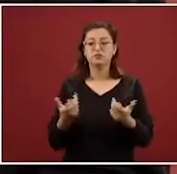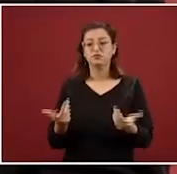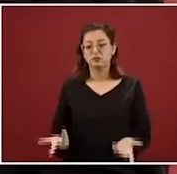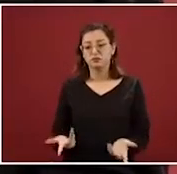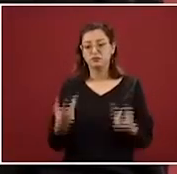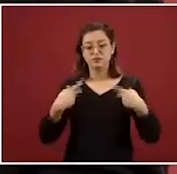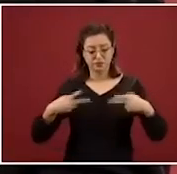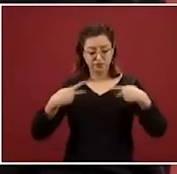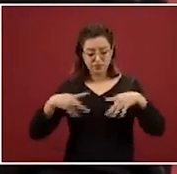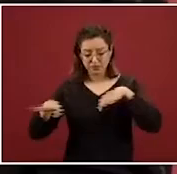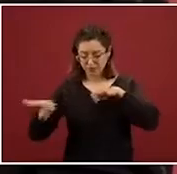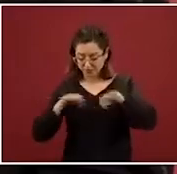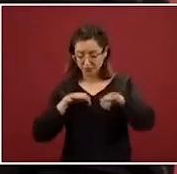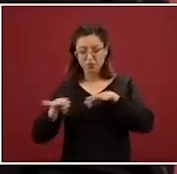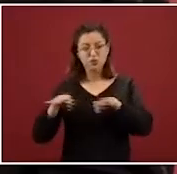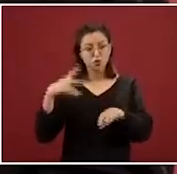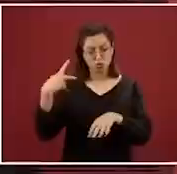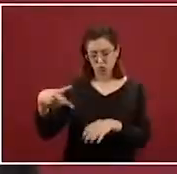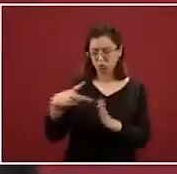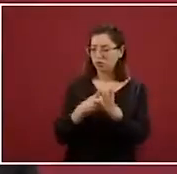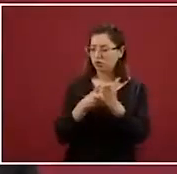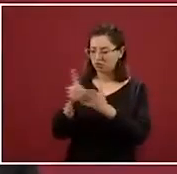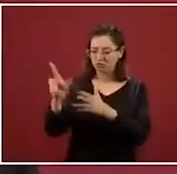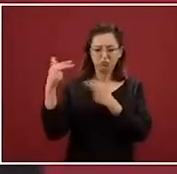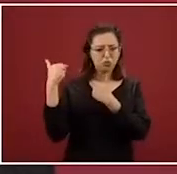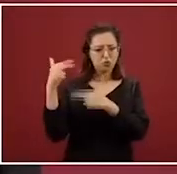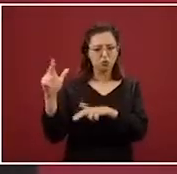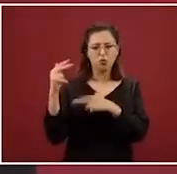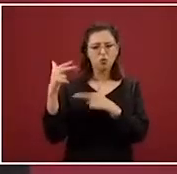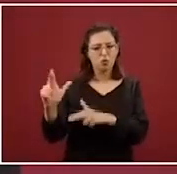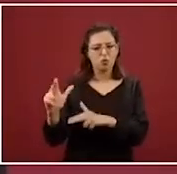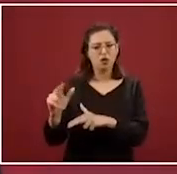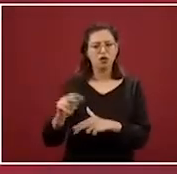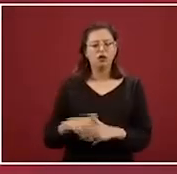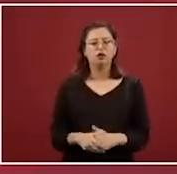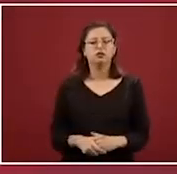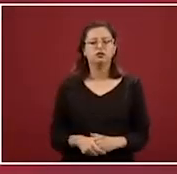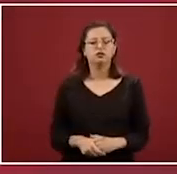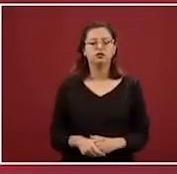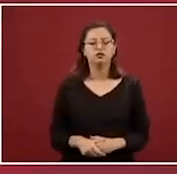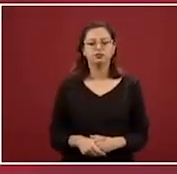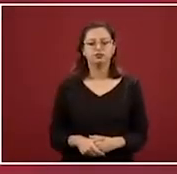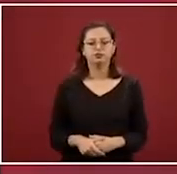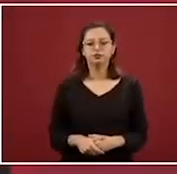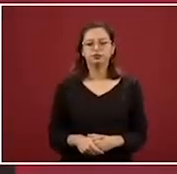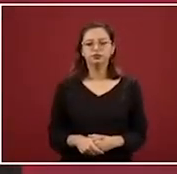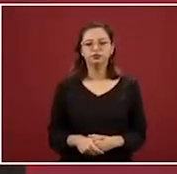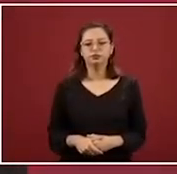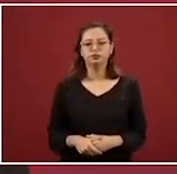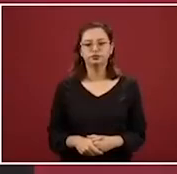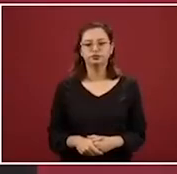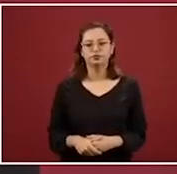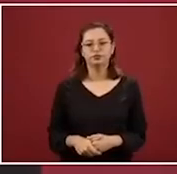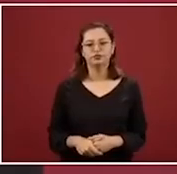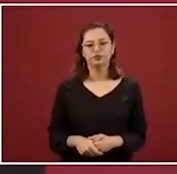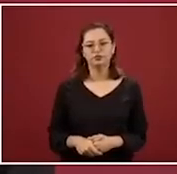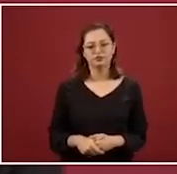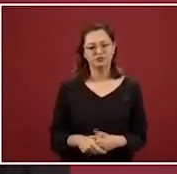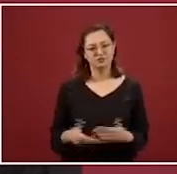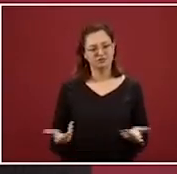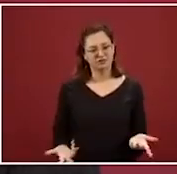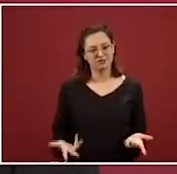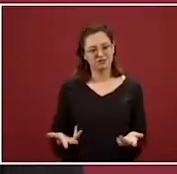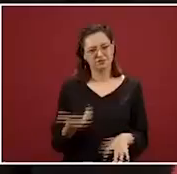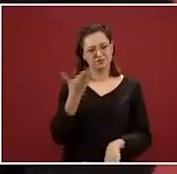de los trabajadores, el derecho a la huelga. O sea, era hasta raro que,